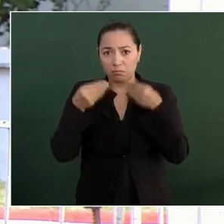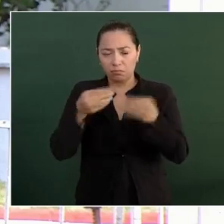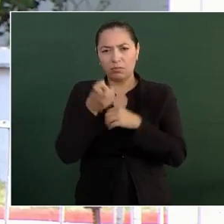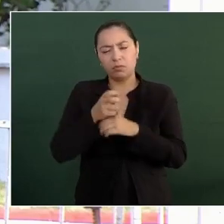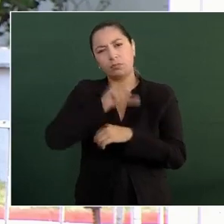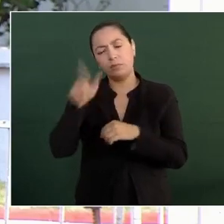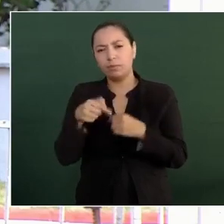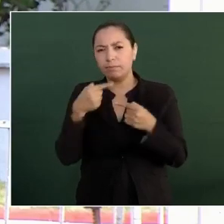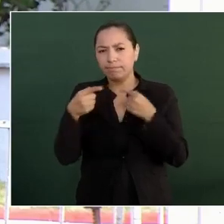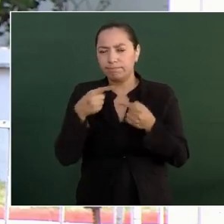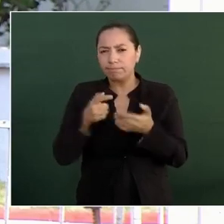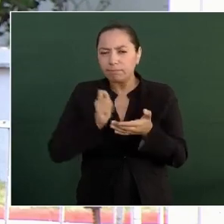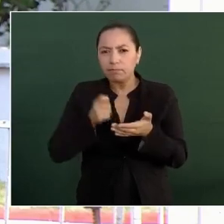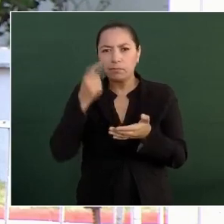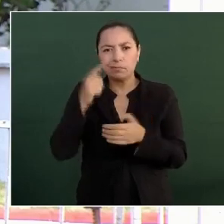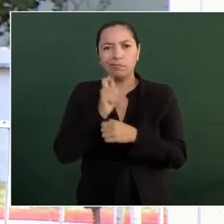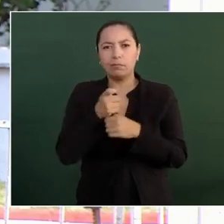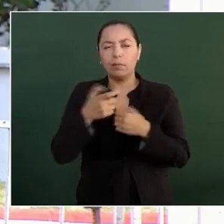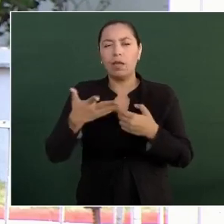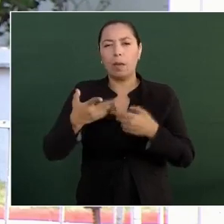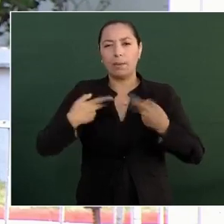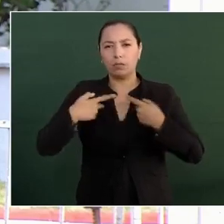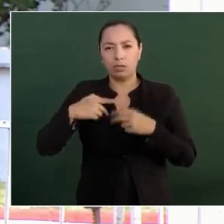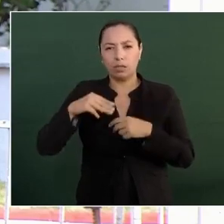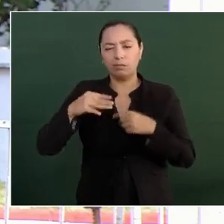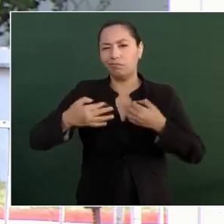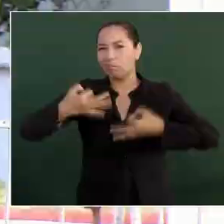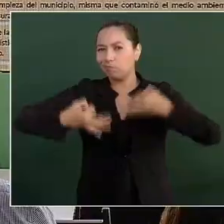unanimidad por los magistrados del